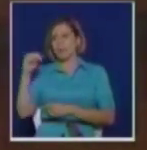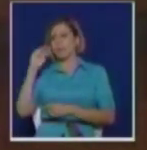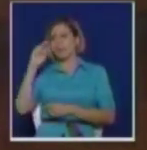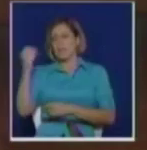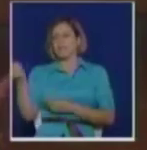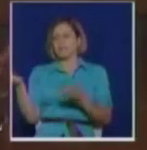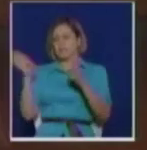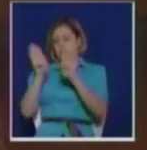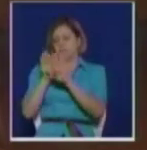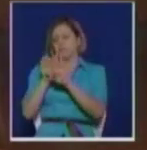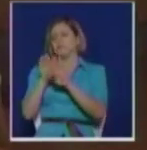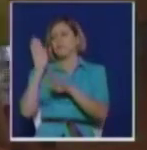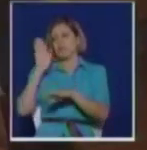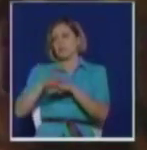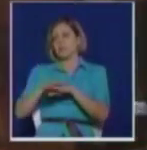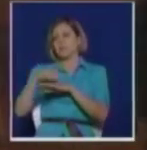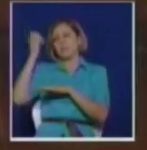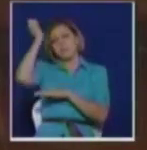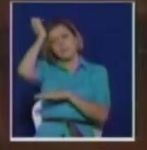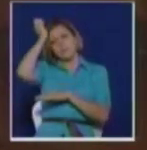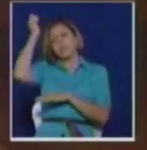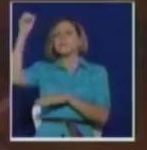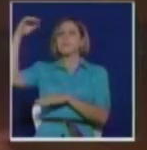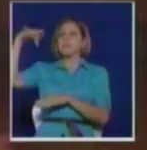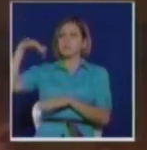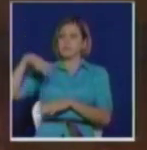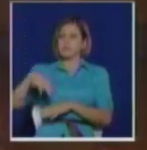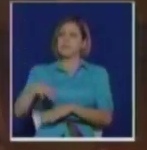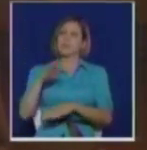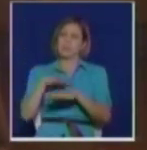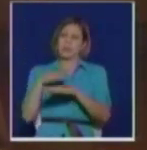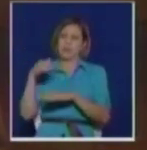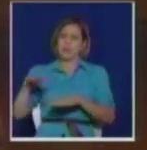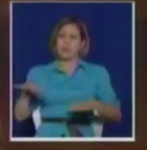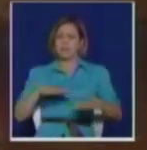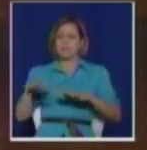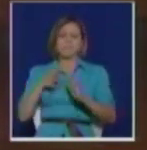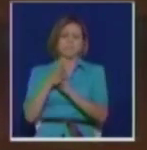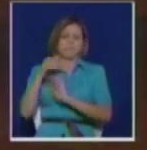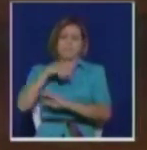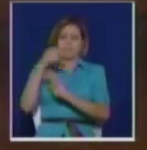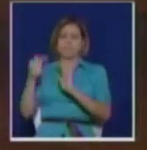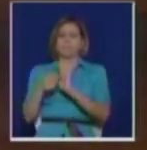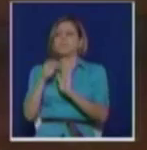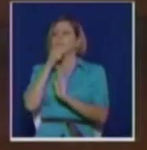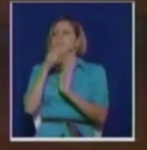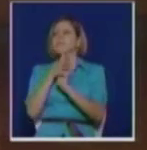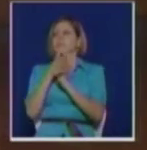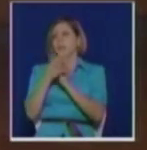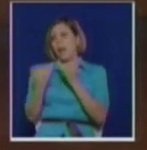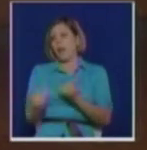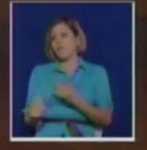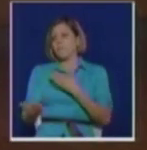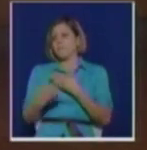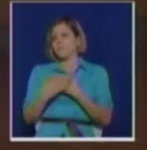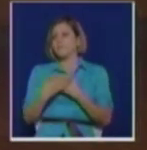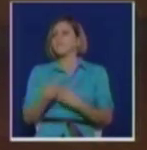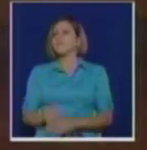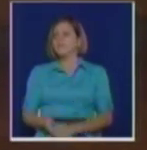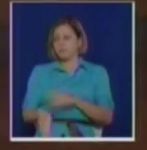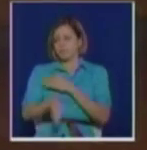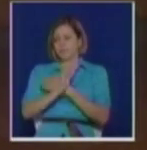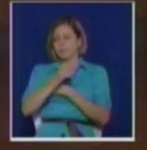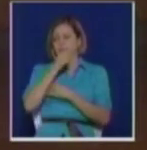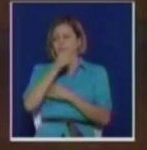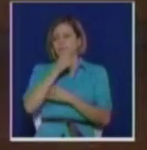encuentra cerrada por un deslizamiento de rocas que ha ocurrido a causa de este temblor. Esta es toda la información que tengo para ustedes hasta el momento. Continúen con más